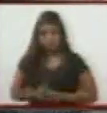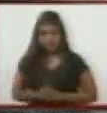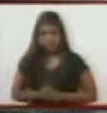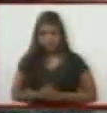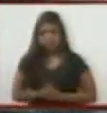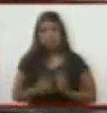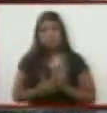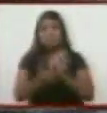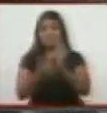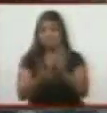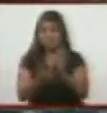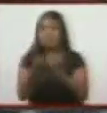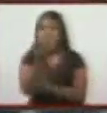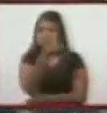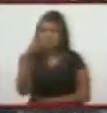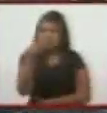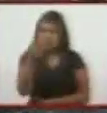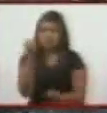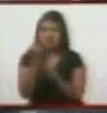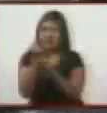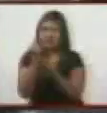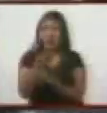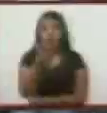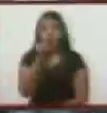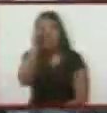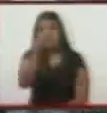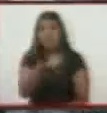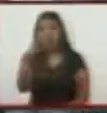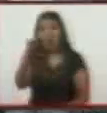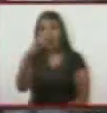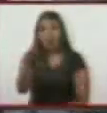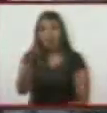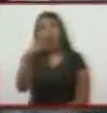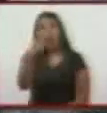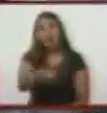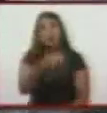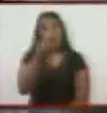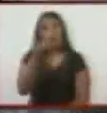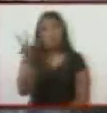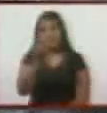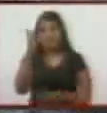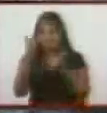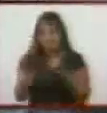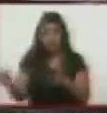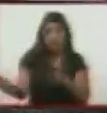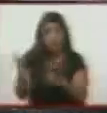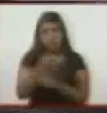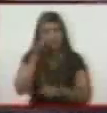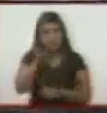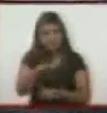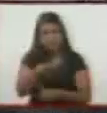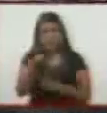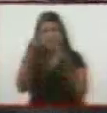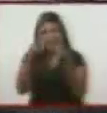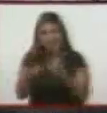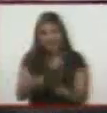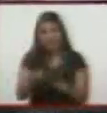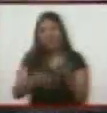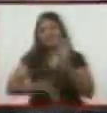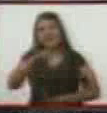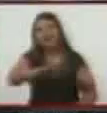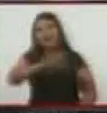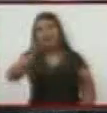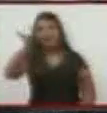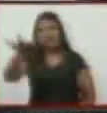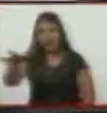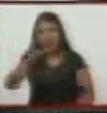Ejemplo de efectividad. Un ciudadano colombiano y un colombiano nacionalizado venezolano fueron detenidos cuando trataban de abordar el vuelo de TAP Portugal